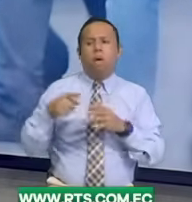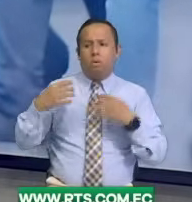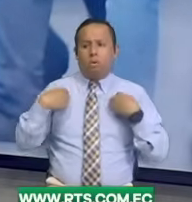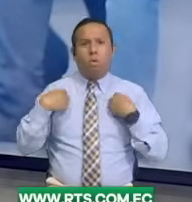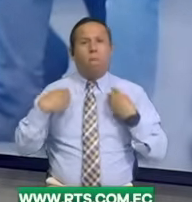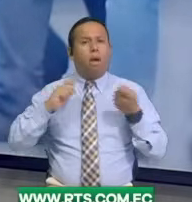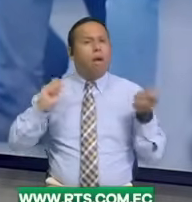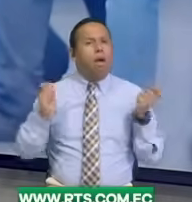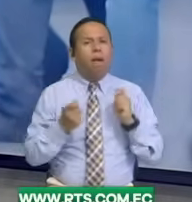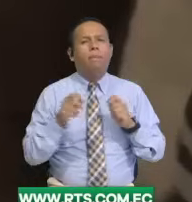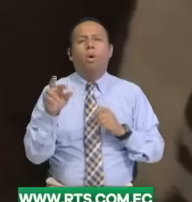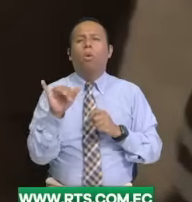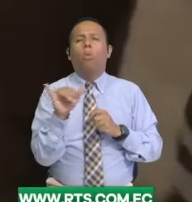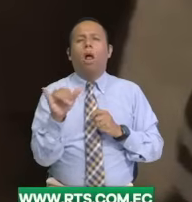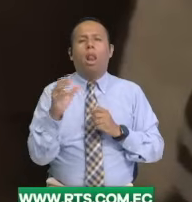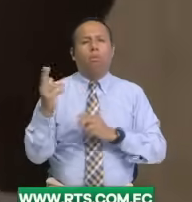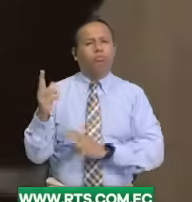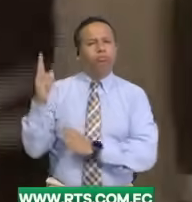militares.